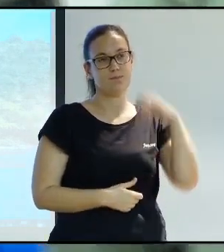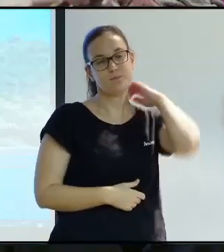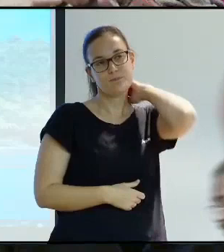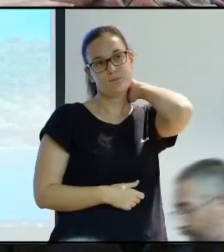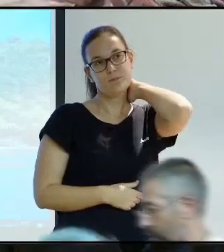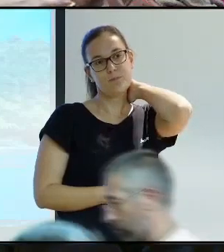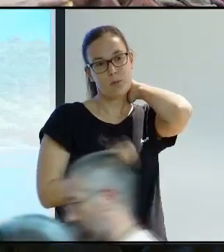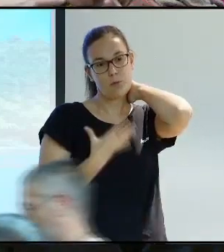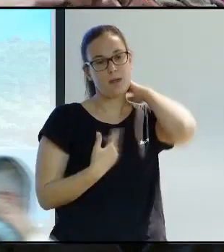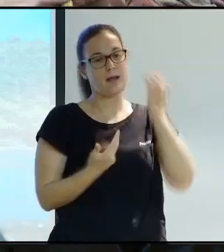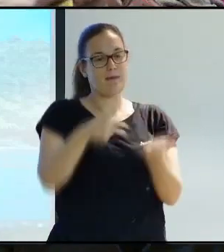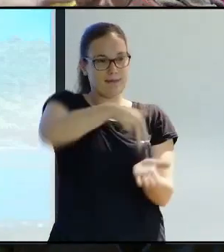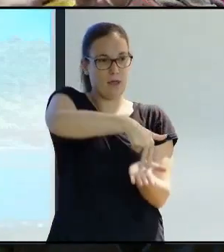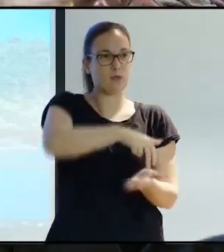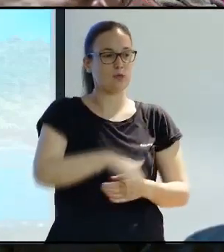Muy bien, levantaos.